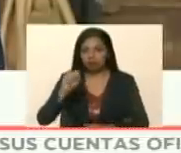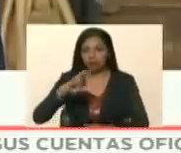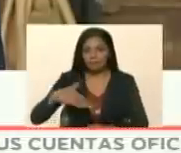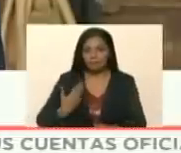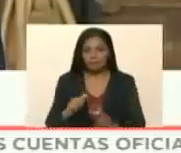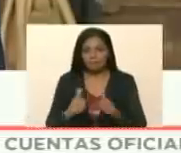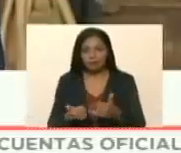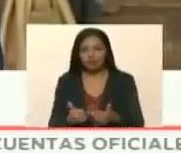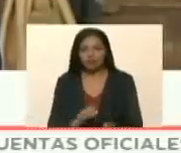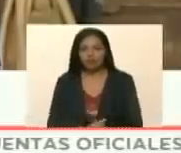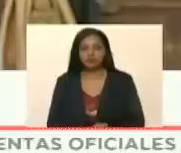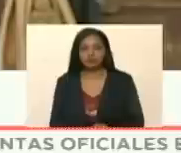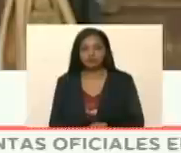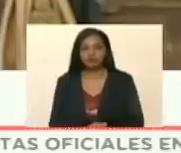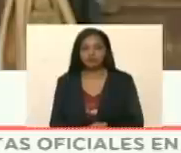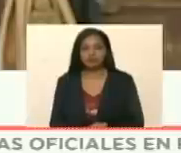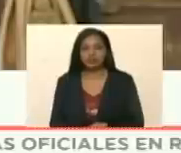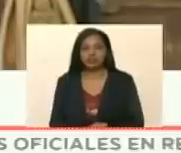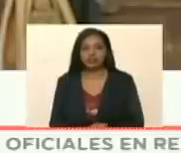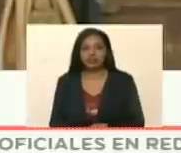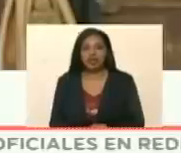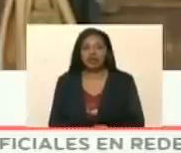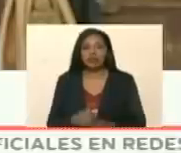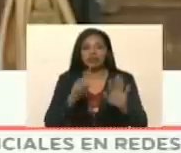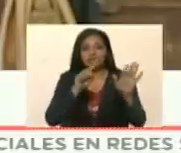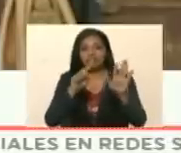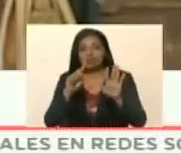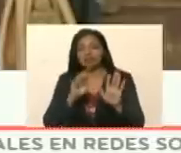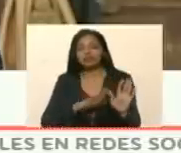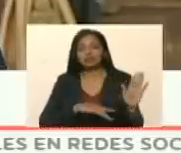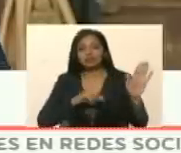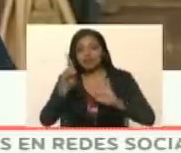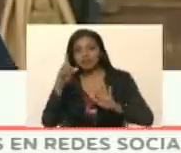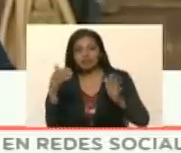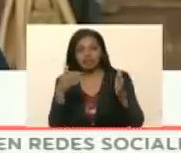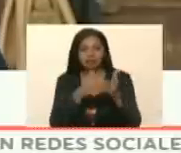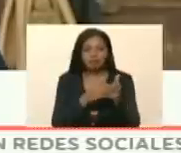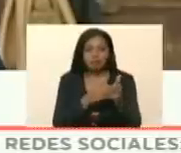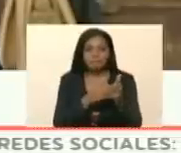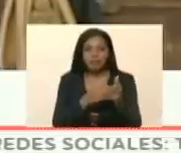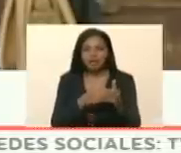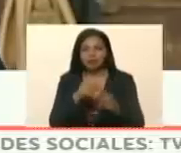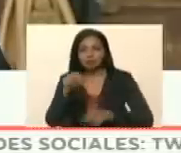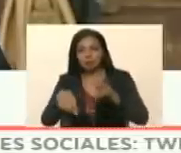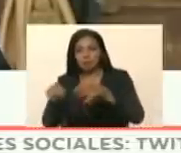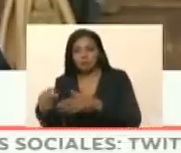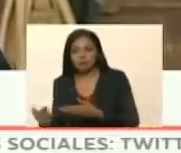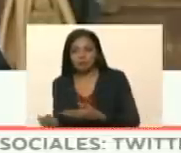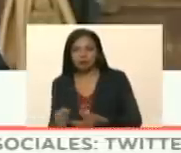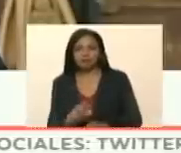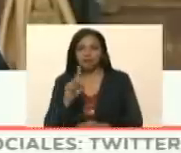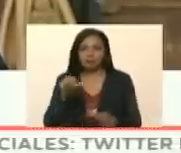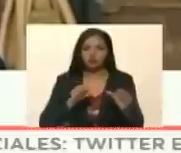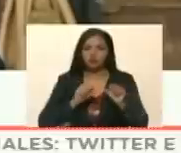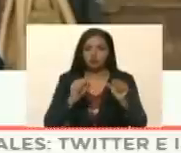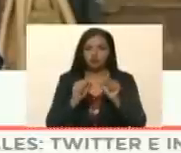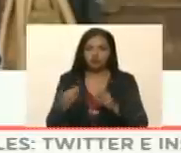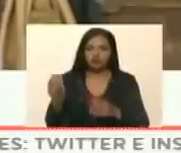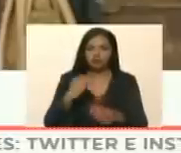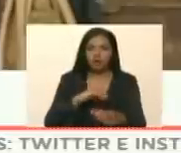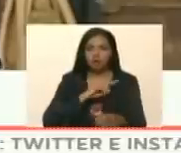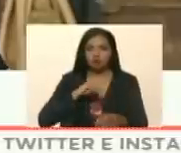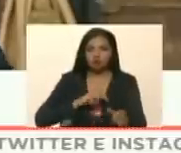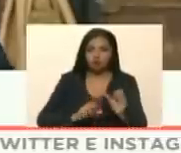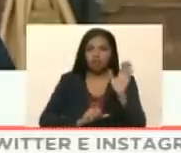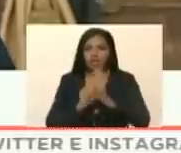En Monagas, 16.000 hectáreas en Monagas y Delta Macura. También tenemos que avanzar, como estamos